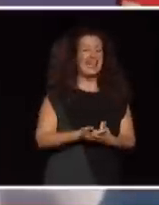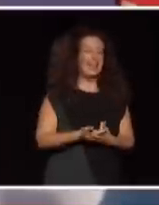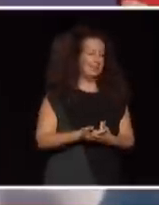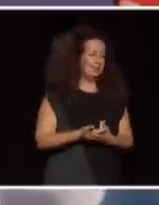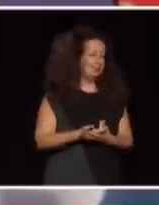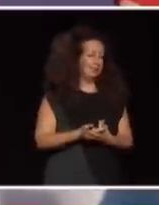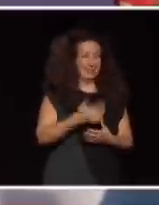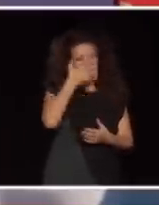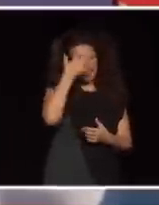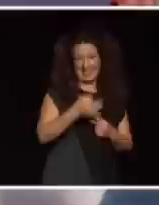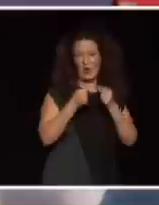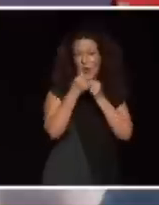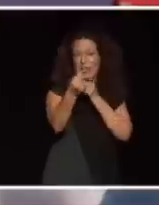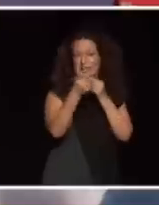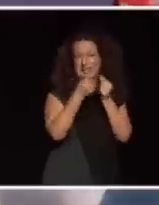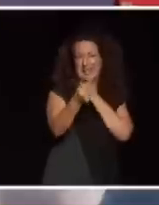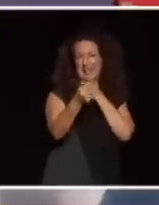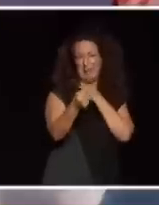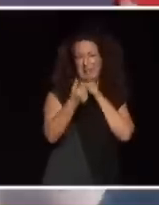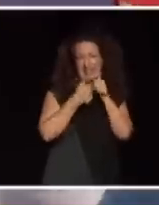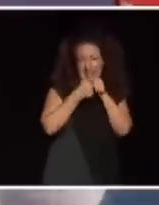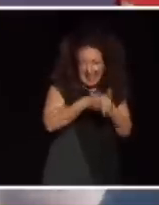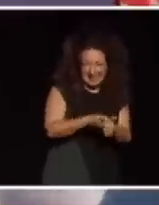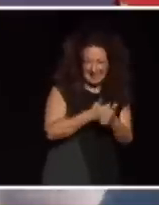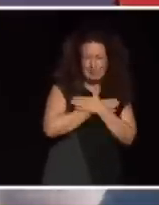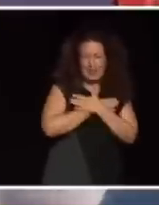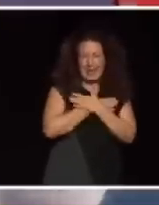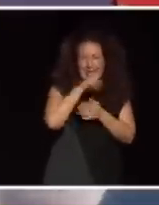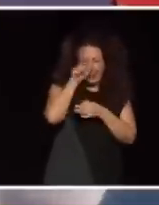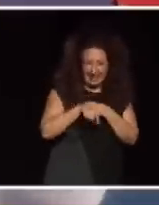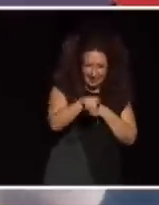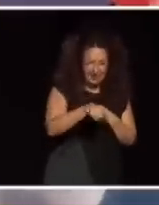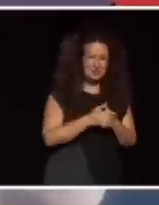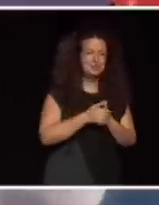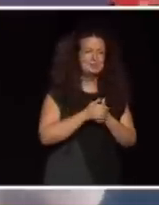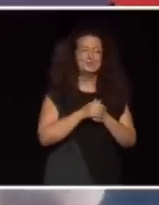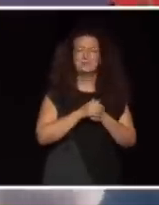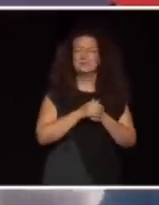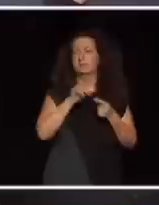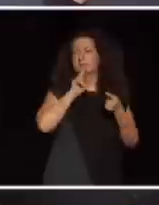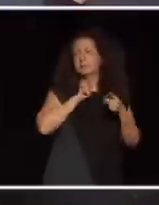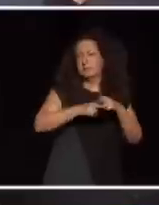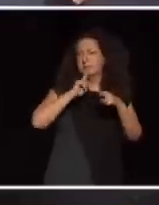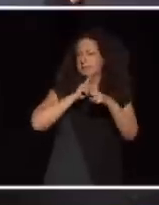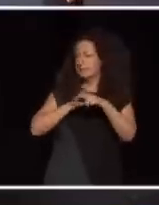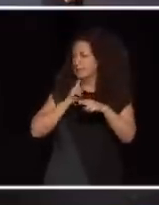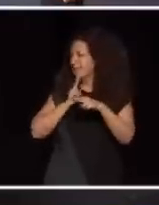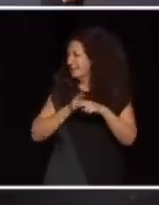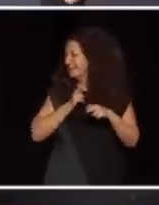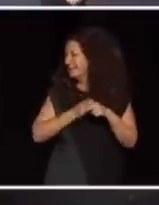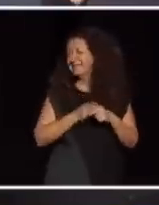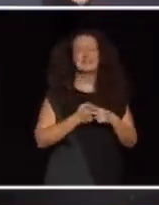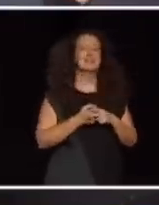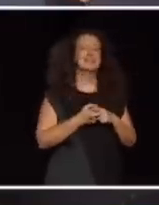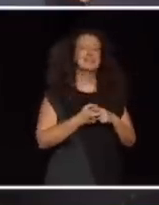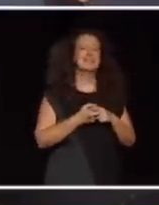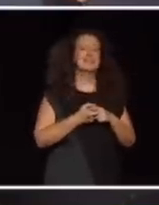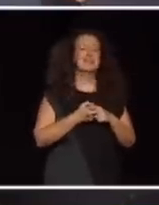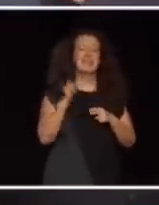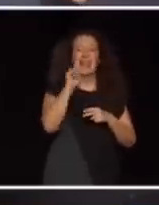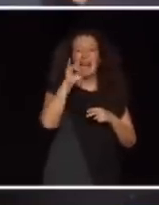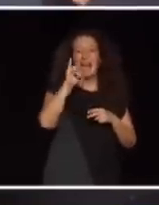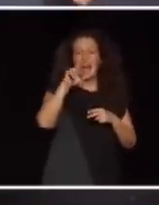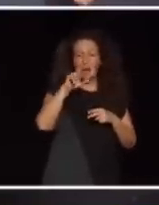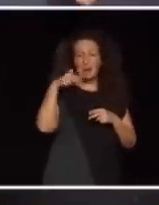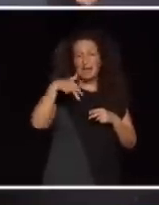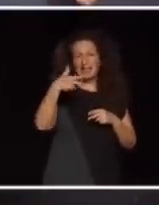del streaming, Rafa Mayoral, Ángela Rodríguez Pam, Juan Carlos Monedero, Javier Sánchez